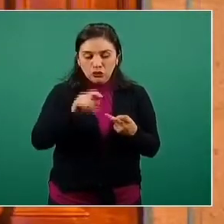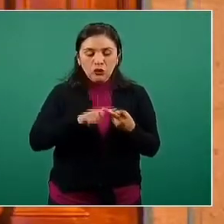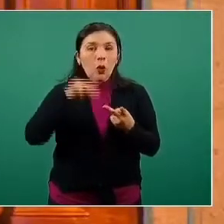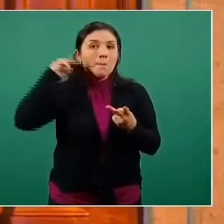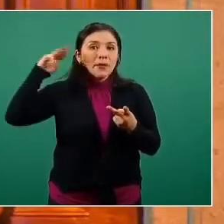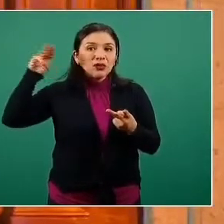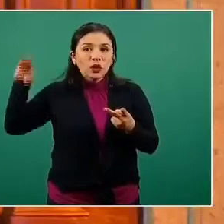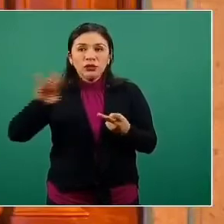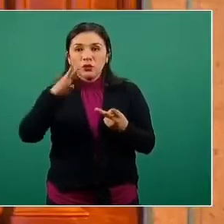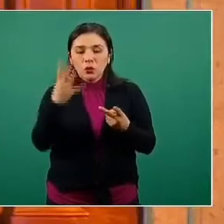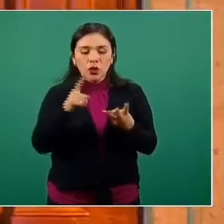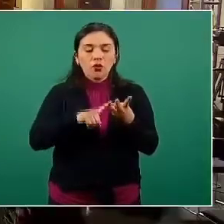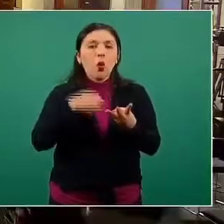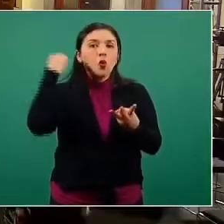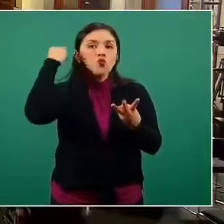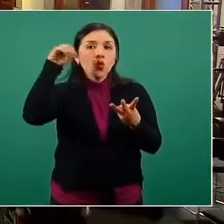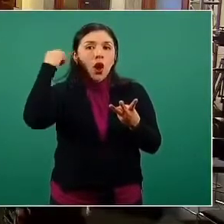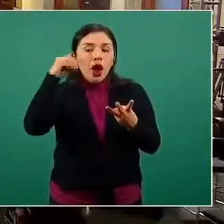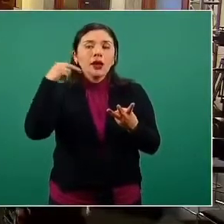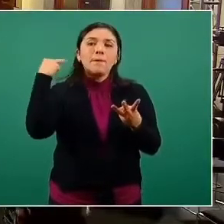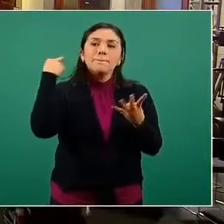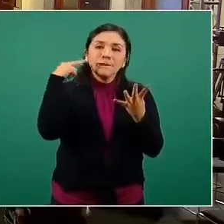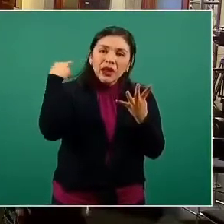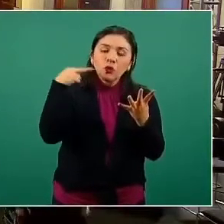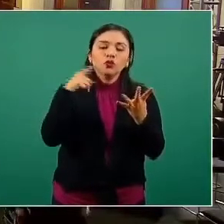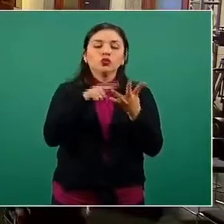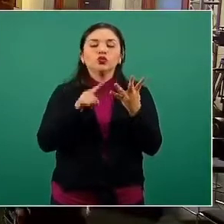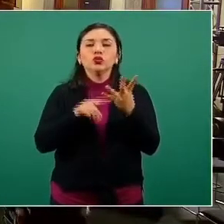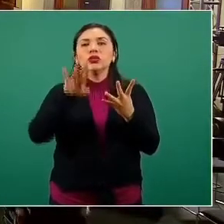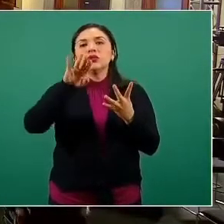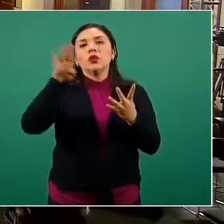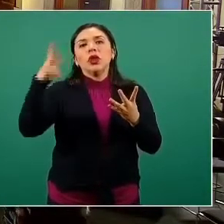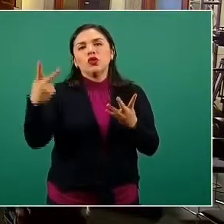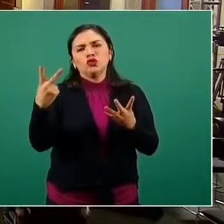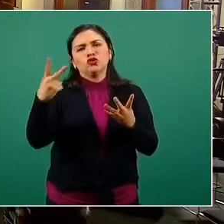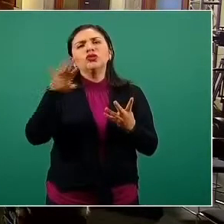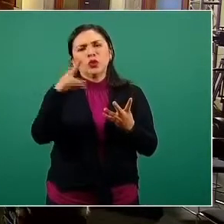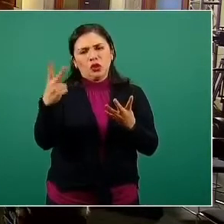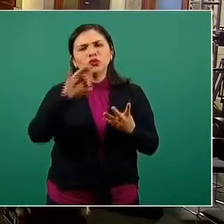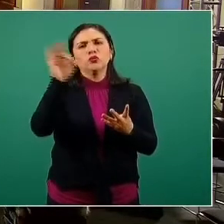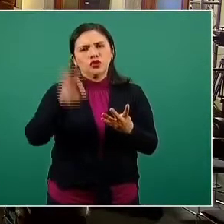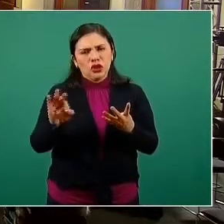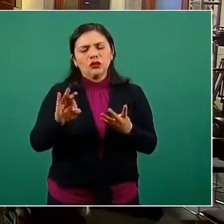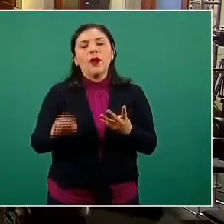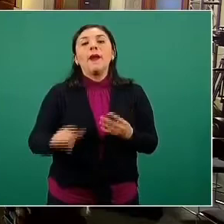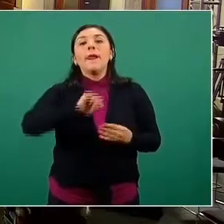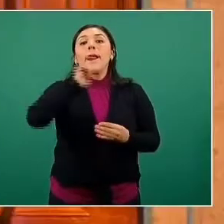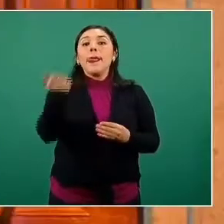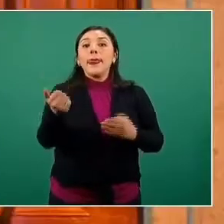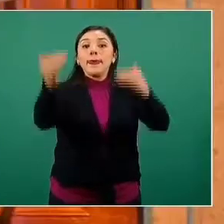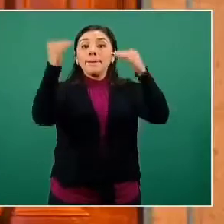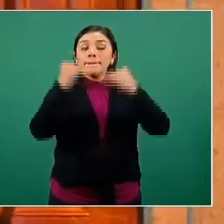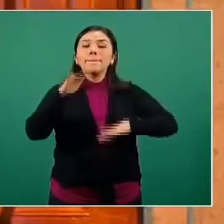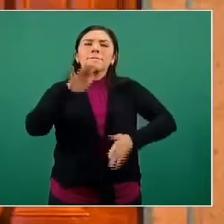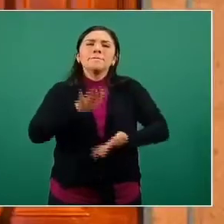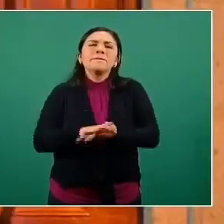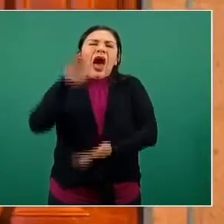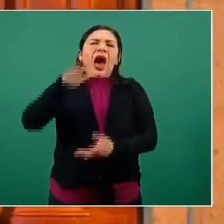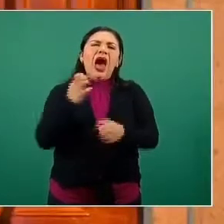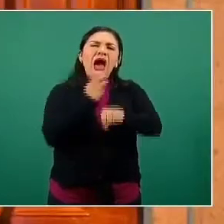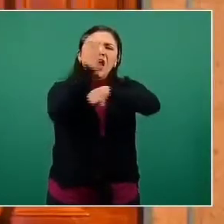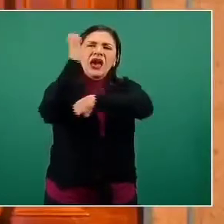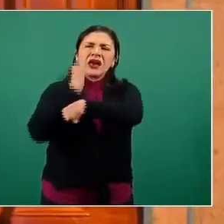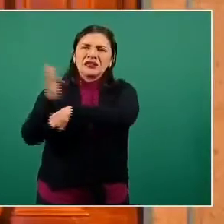el 54%, Oaxaca y Veracruz con el 52%. Y la mayoría de las